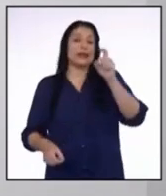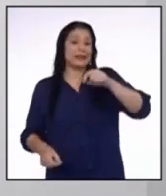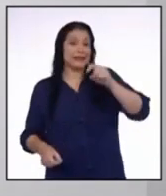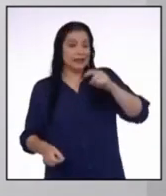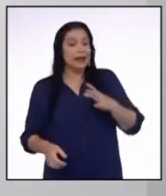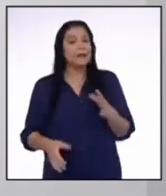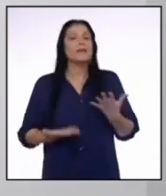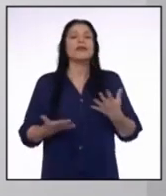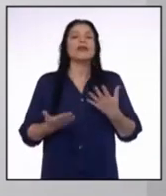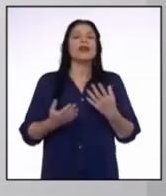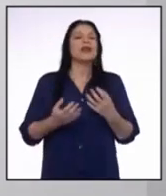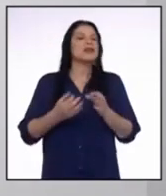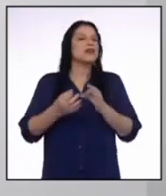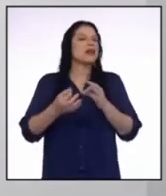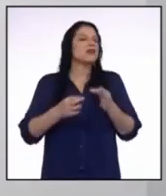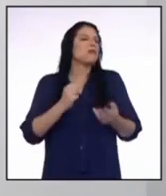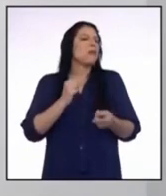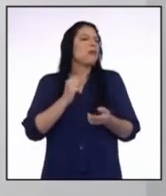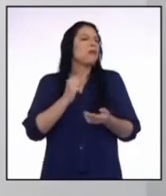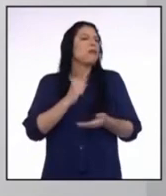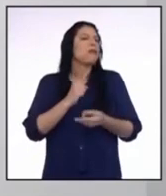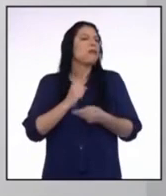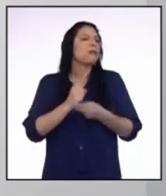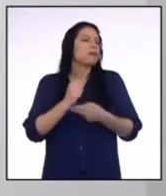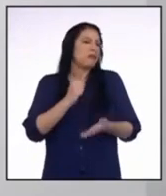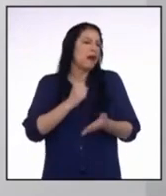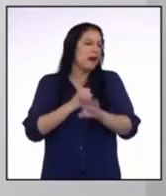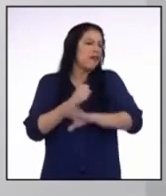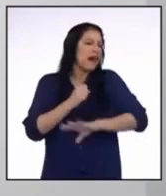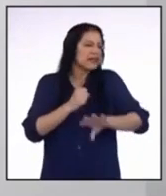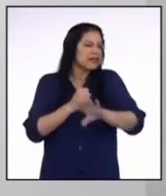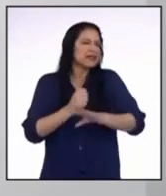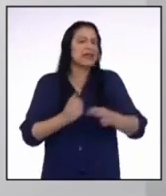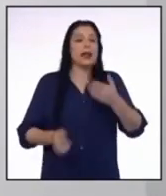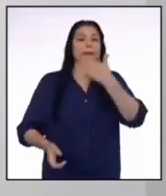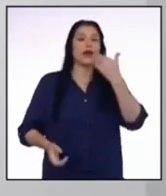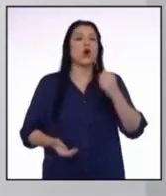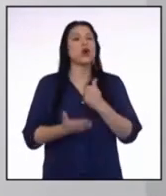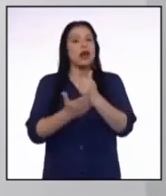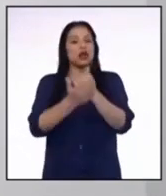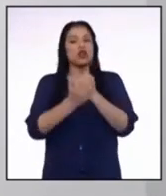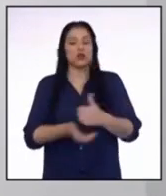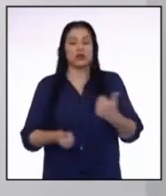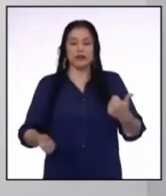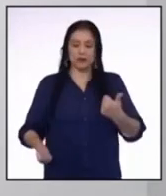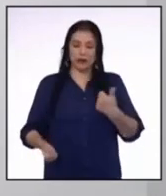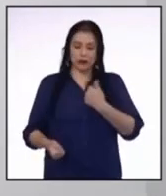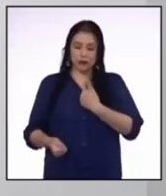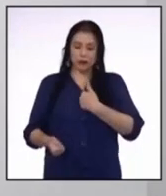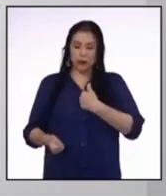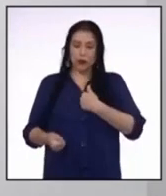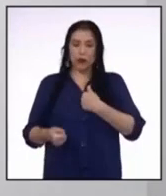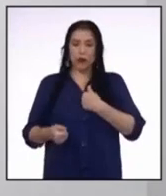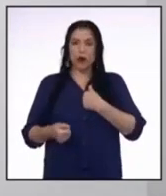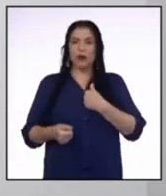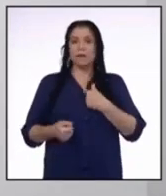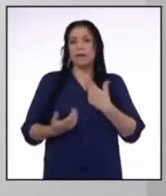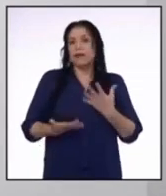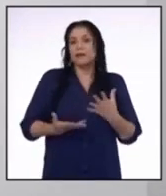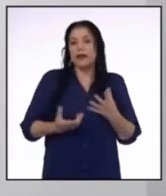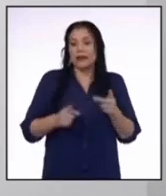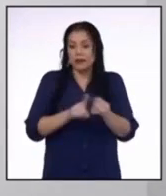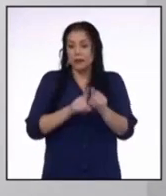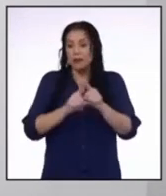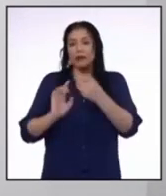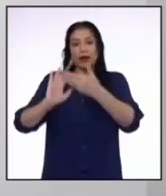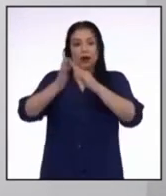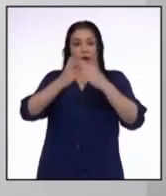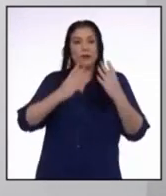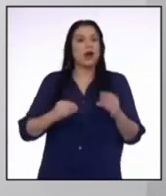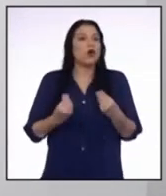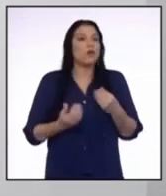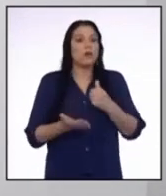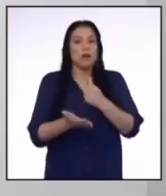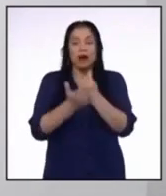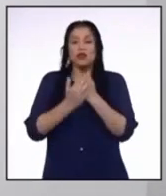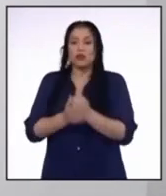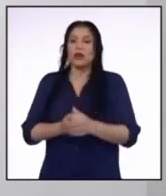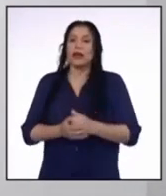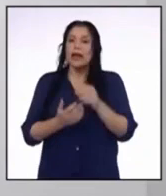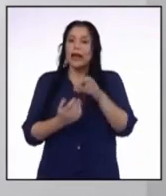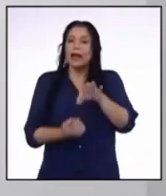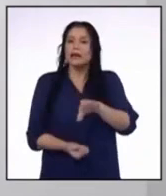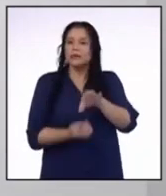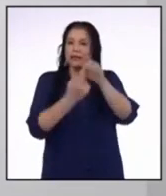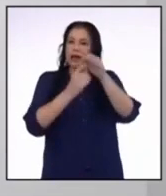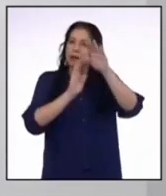y se sustenta en la idea de que la mejor ayuda es la que surge de uno y la comunidad, especialmente